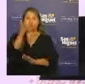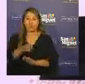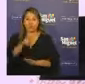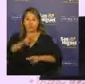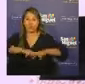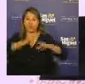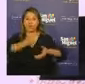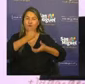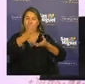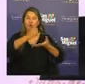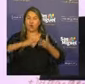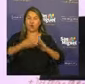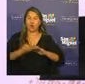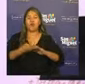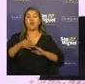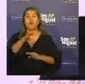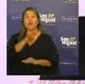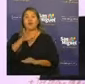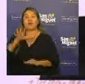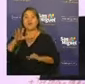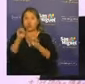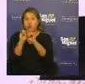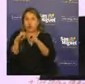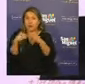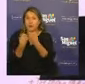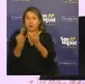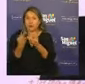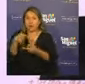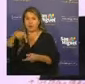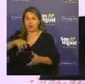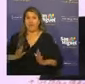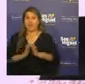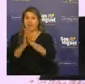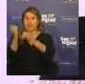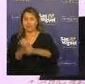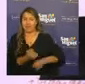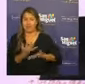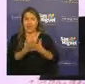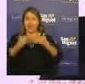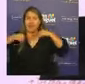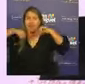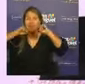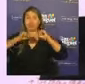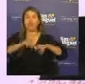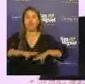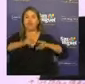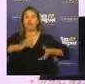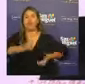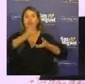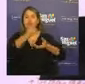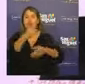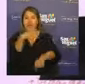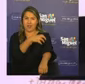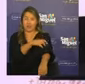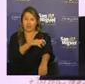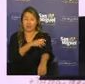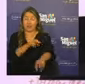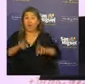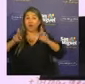Activa. Van 45 organizaciones de San Miguel que han ganado estos fondos regionales. Y esperamos que en el de este